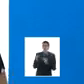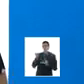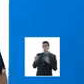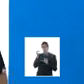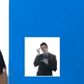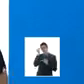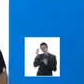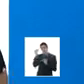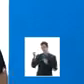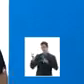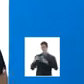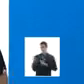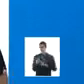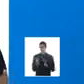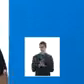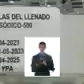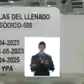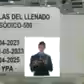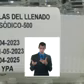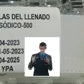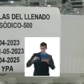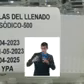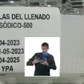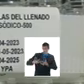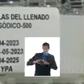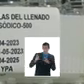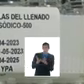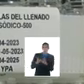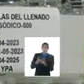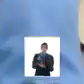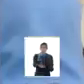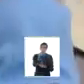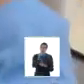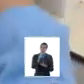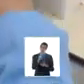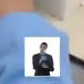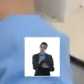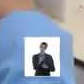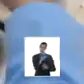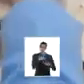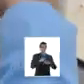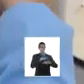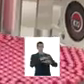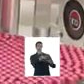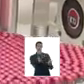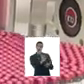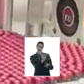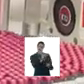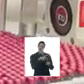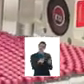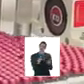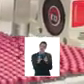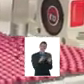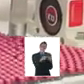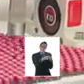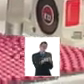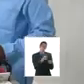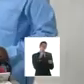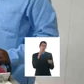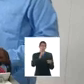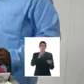la continuidad y en eso estamos enfrascados. La planta Liorat ha comenzado a producir luego de un proceso inversionista